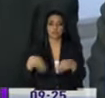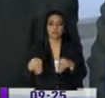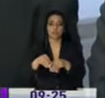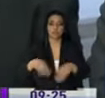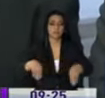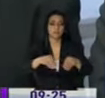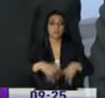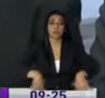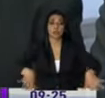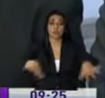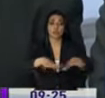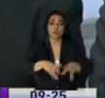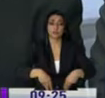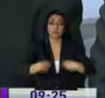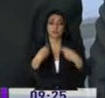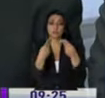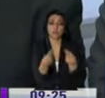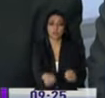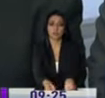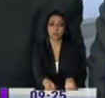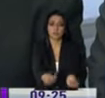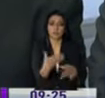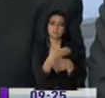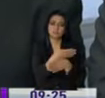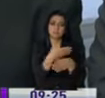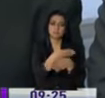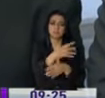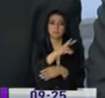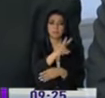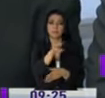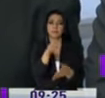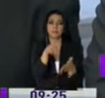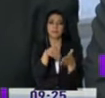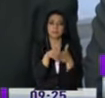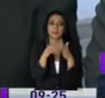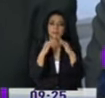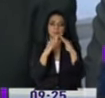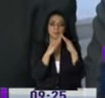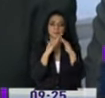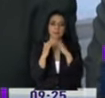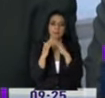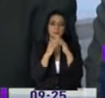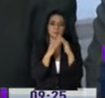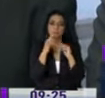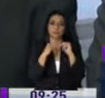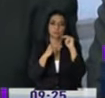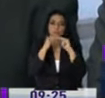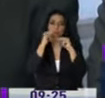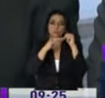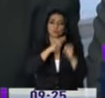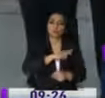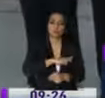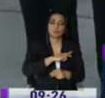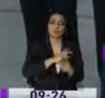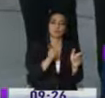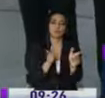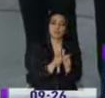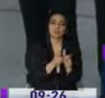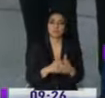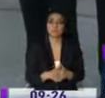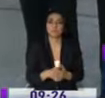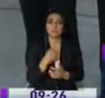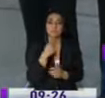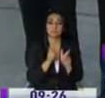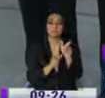macrolotes para un promedio de 20.000 soluciones habitacionales de los municipios pequeños. Señalaron